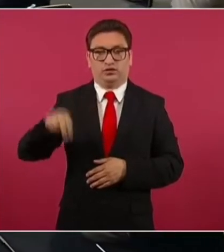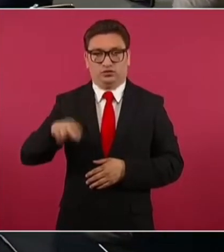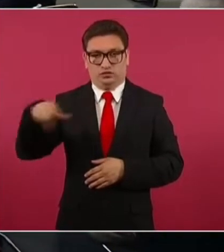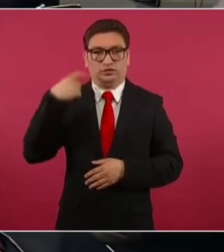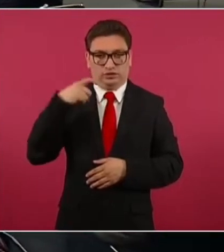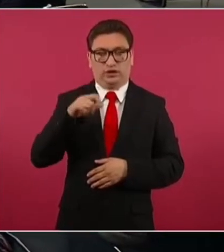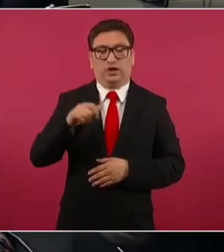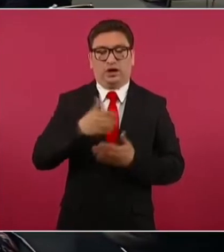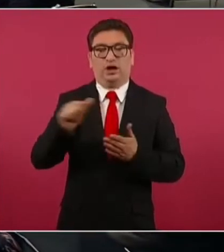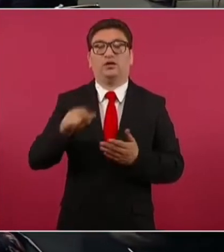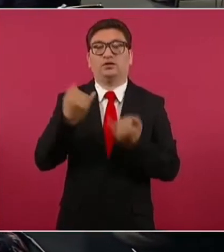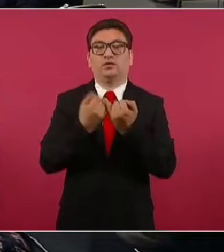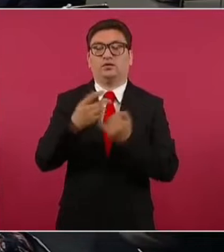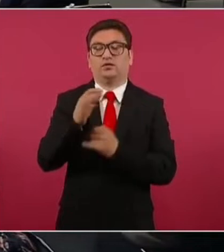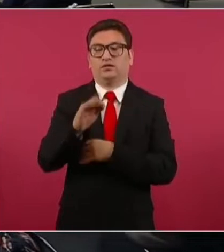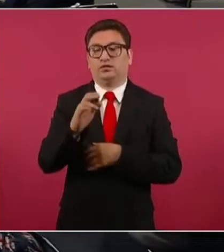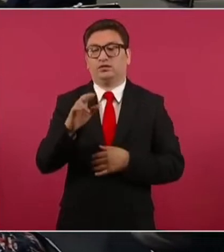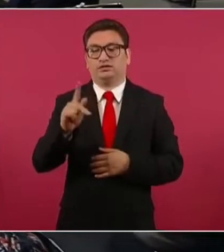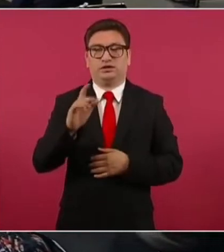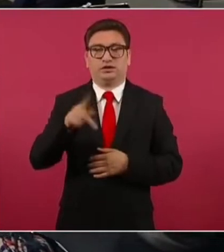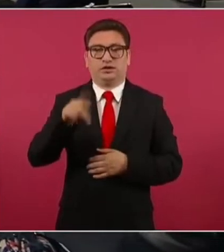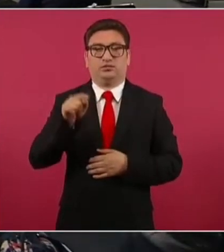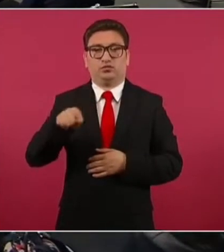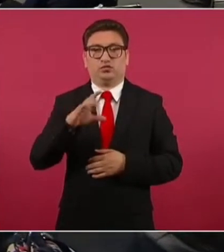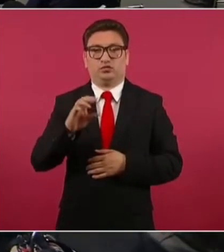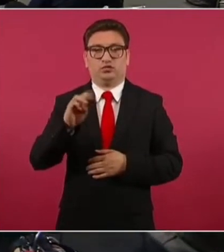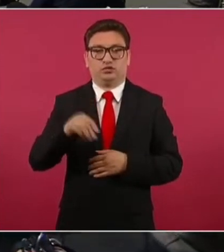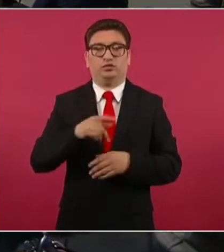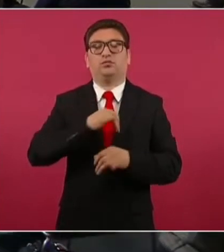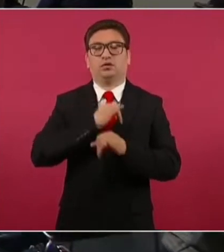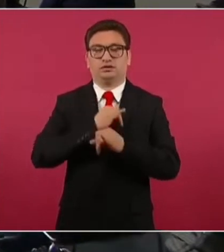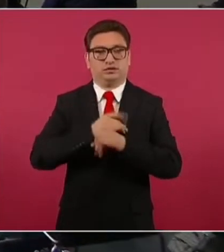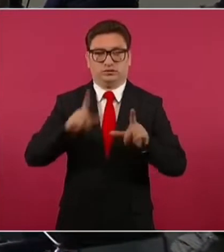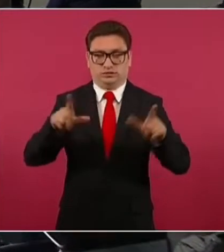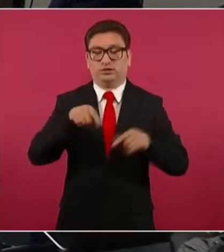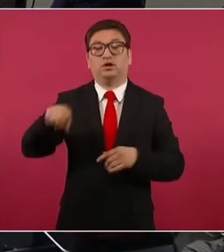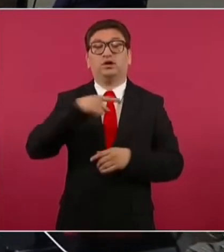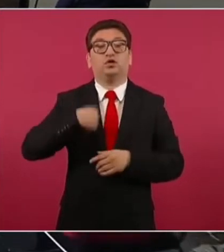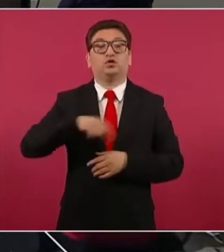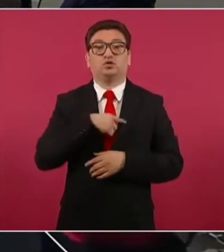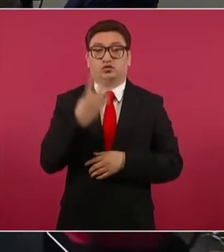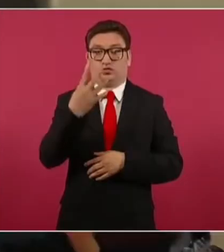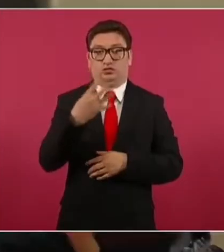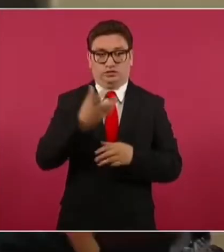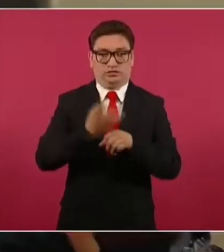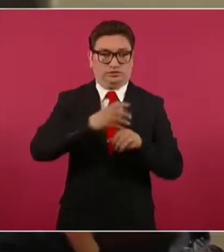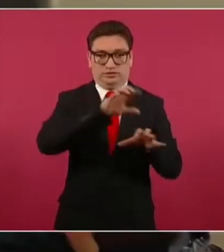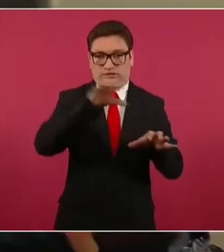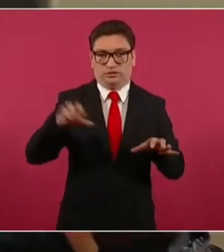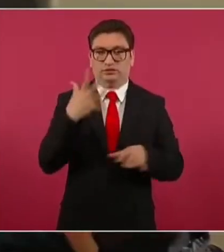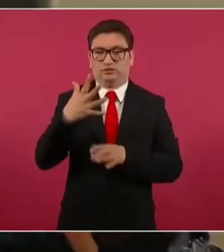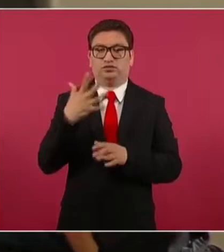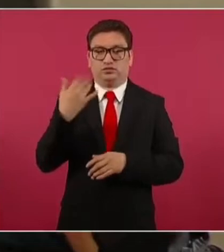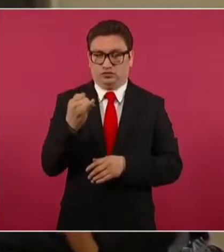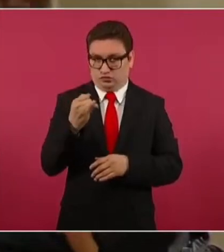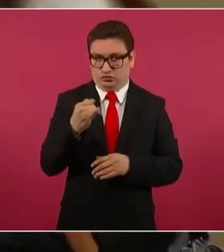Querétaro y frecuenciacat.com, somos medios digitales. Señor presidente, de las 4 entidades que ganó Morena el pasado 5 de